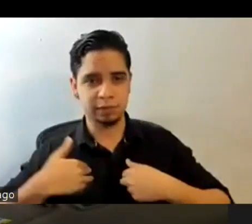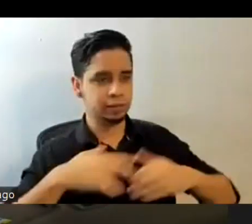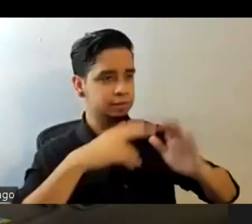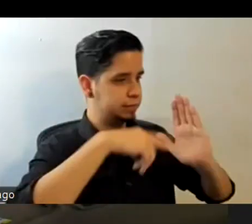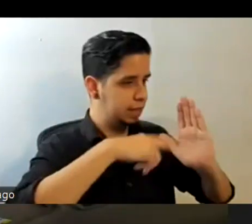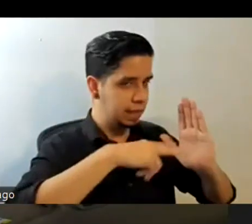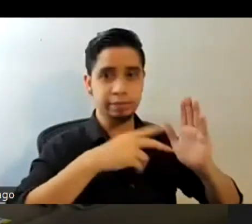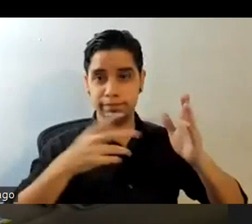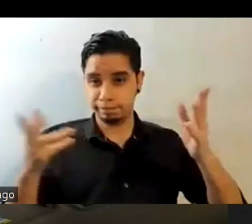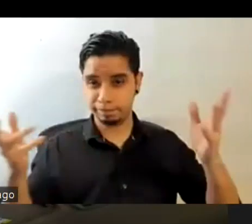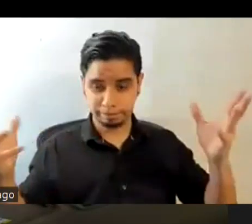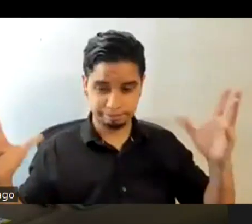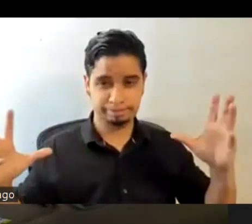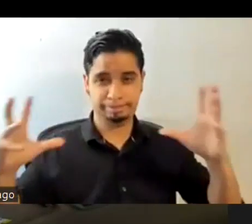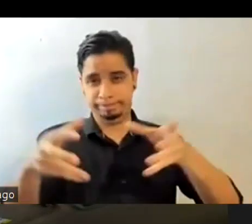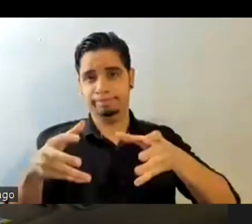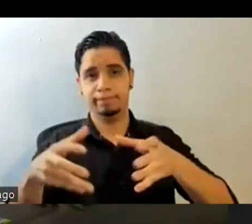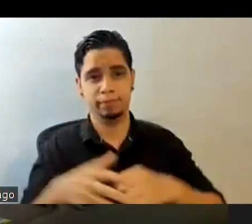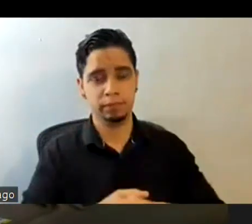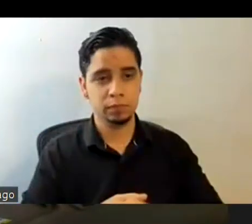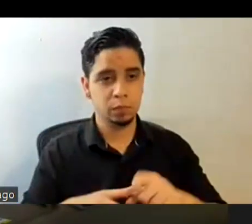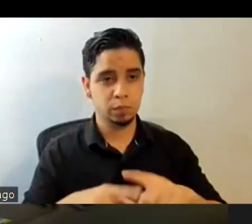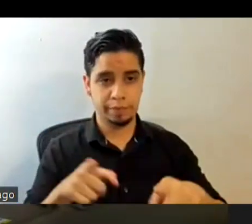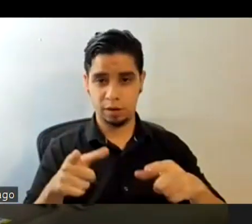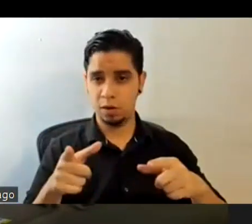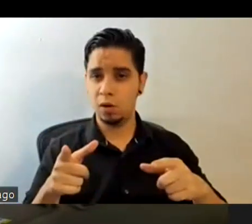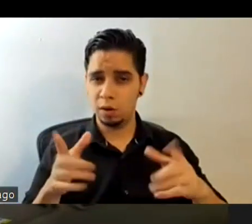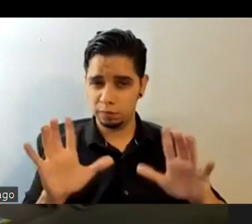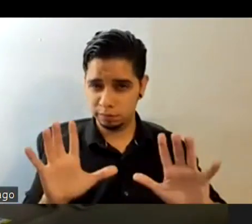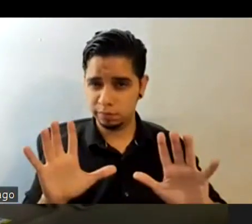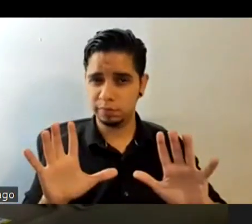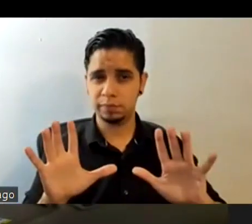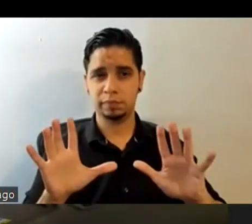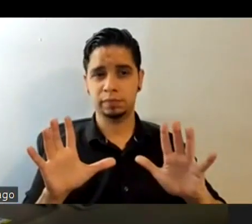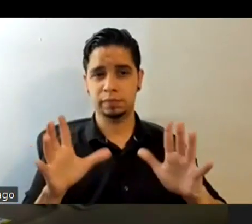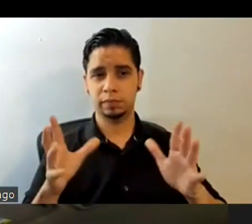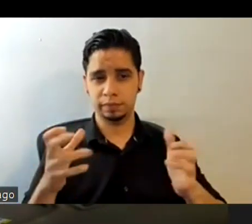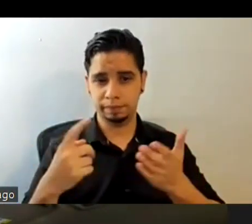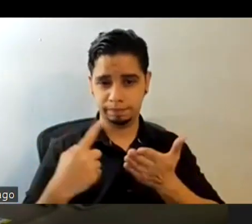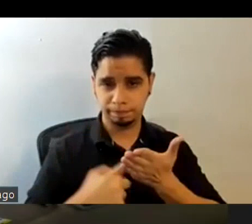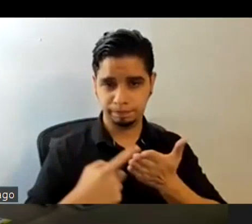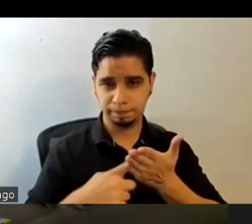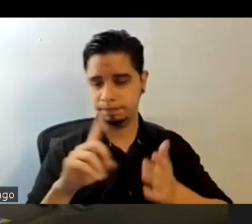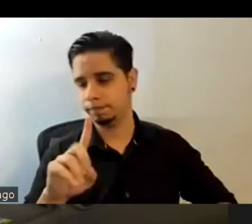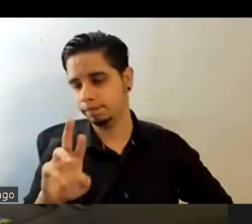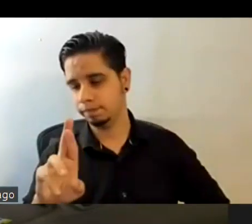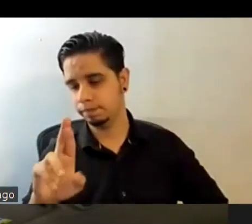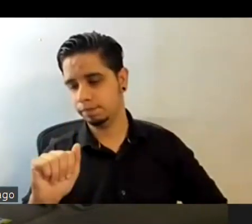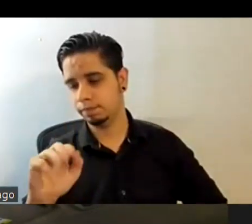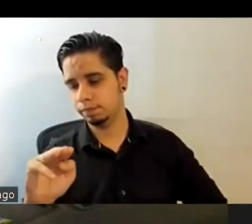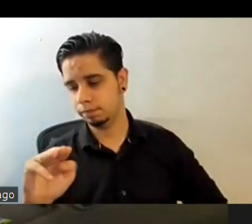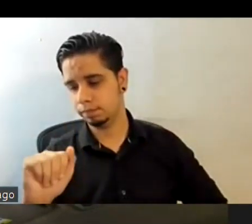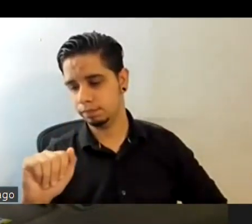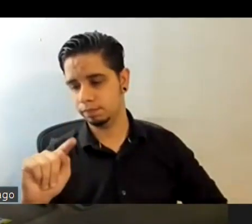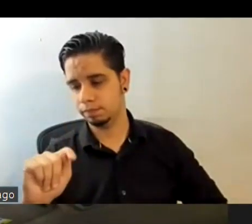de trabajarlas. Pero se me ha quedado esto de la cuestión del dramaturgo. Yo no sabía esa